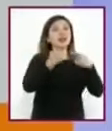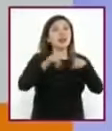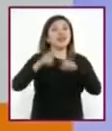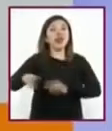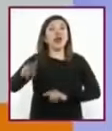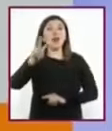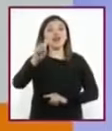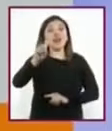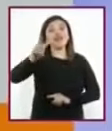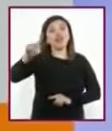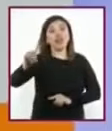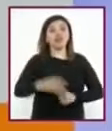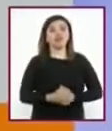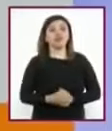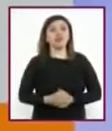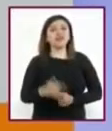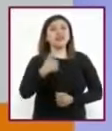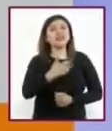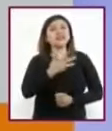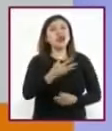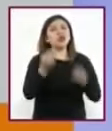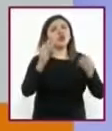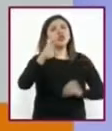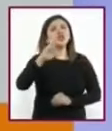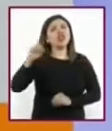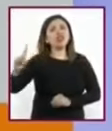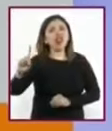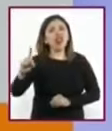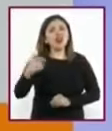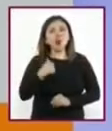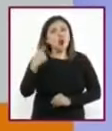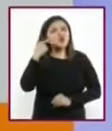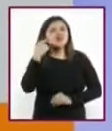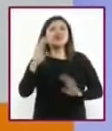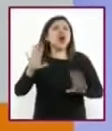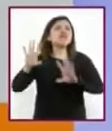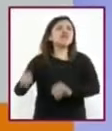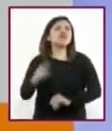DVD. Tengo muchos CD que ya no escucho.